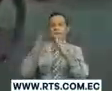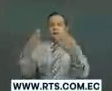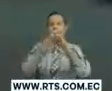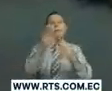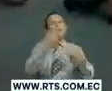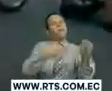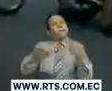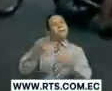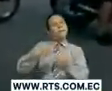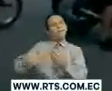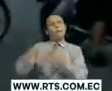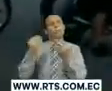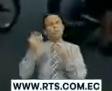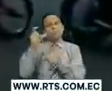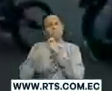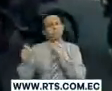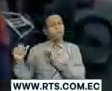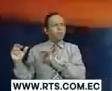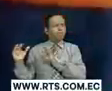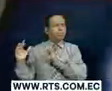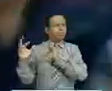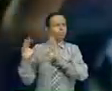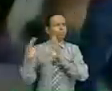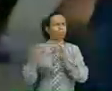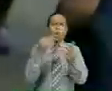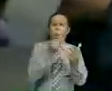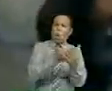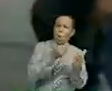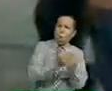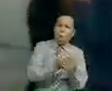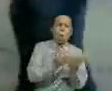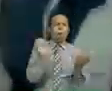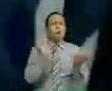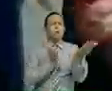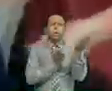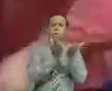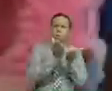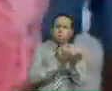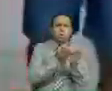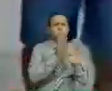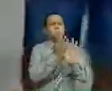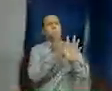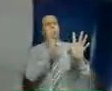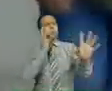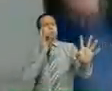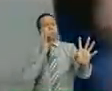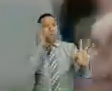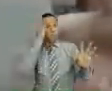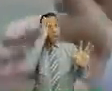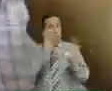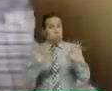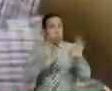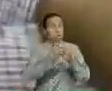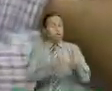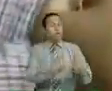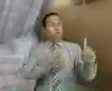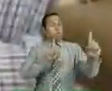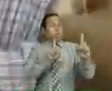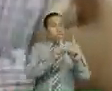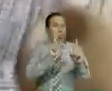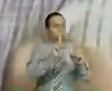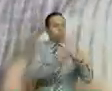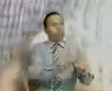congestionado de ciudadanos que salieron por productos o servicios a formar las filas con la distancia obligatoria. Voy a cancelar